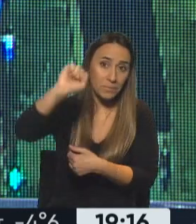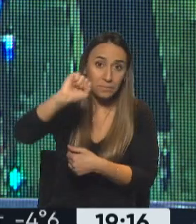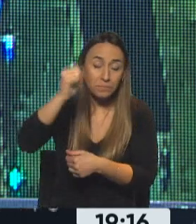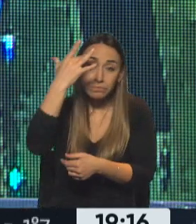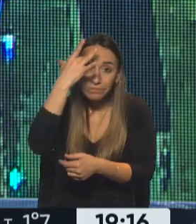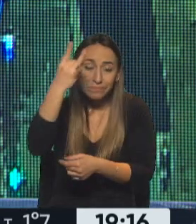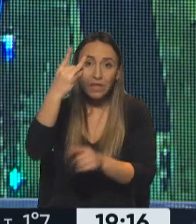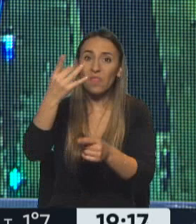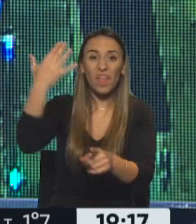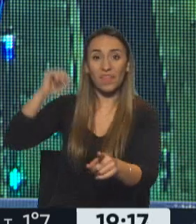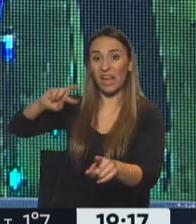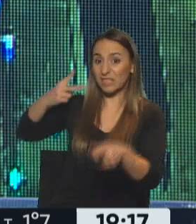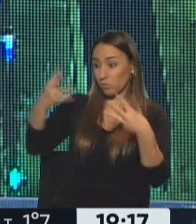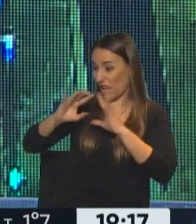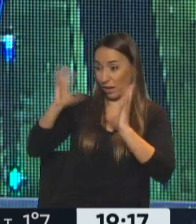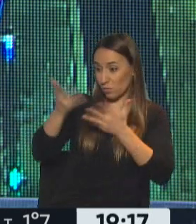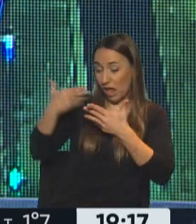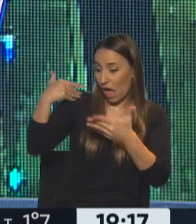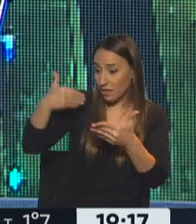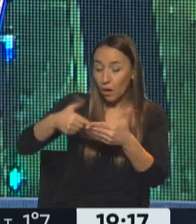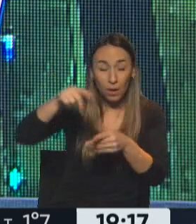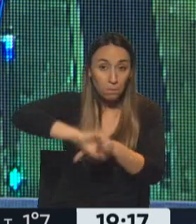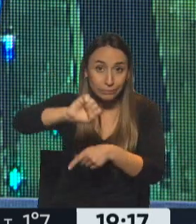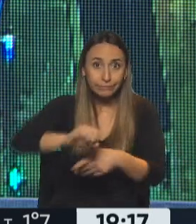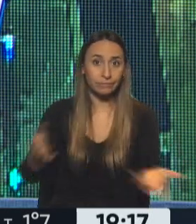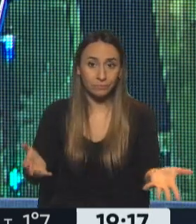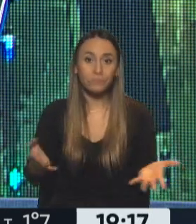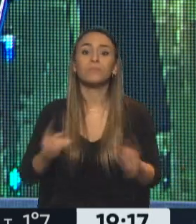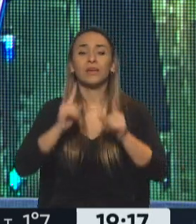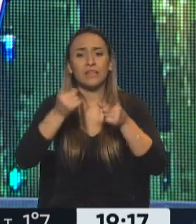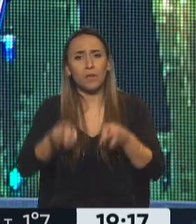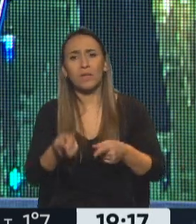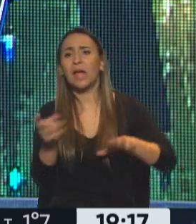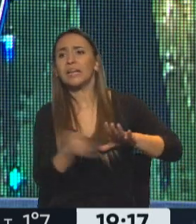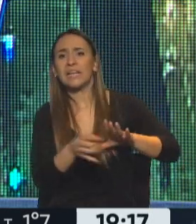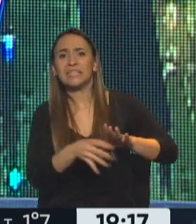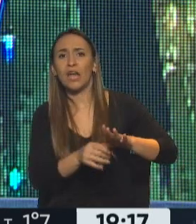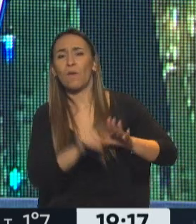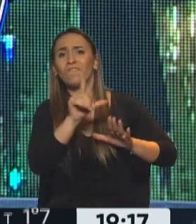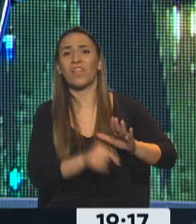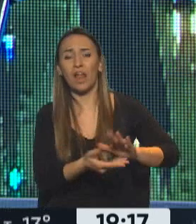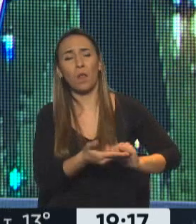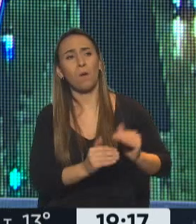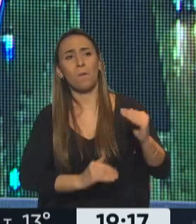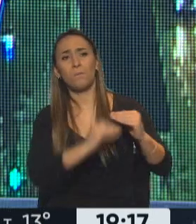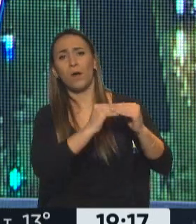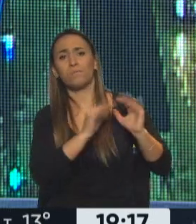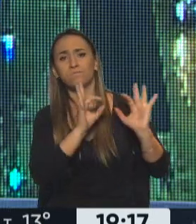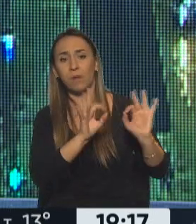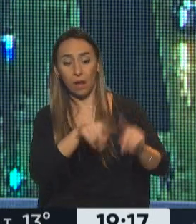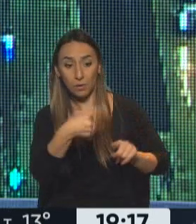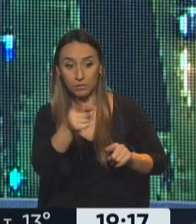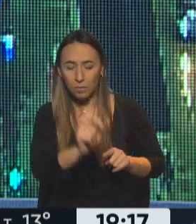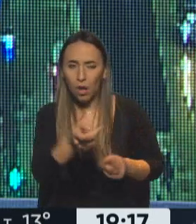Segunda Guerra. Y con una Reserva Federal que dice, bueno, ya llegamos al pico, el 7%, al otro año, al otro mes le